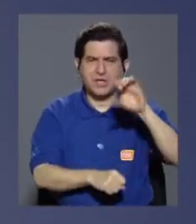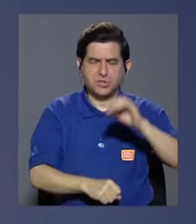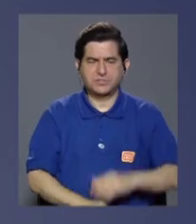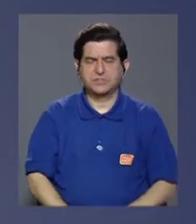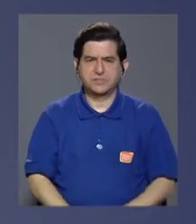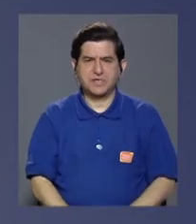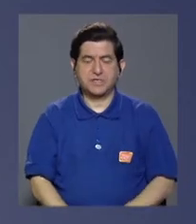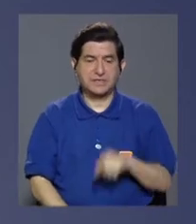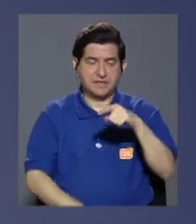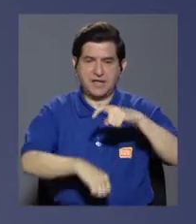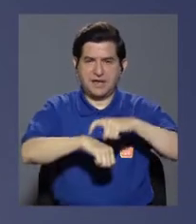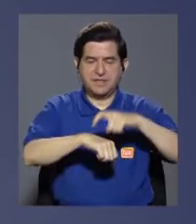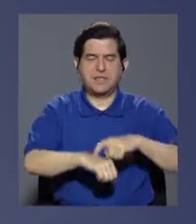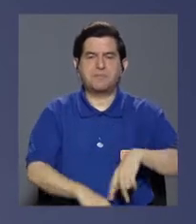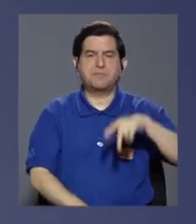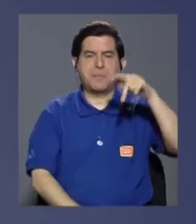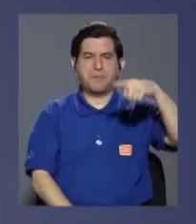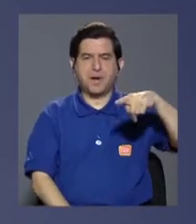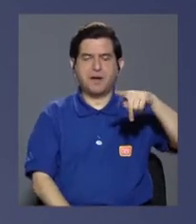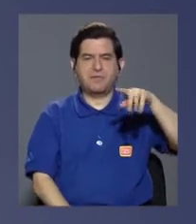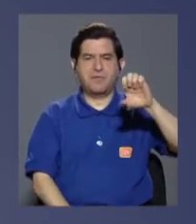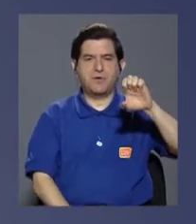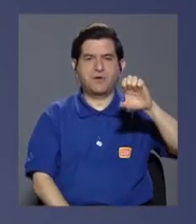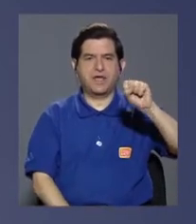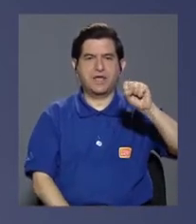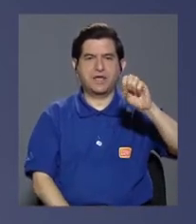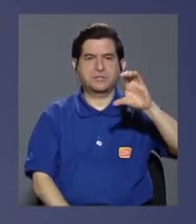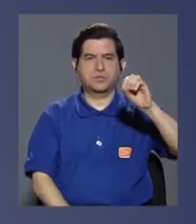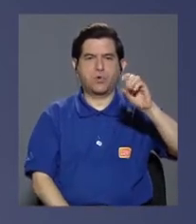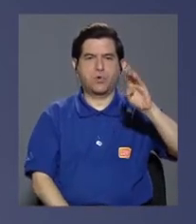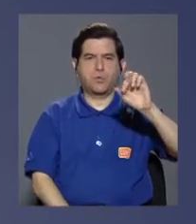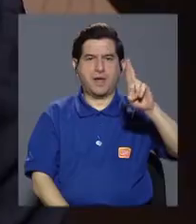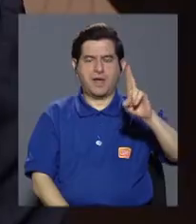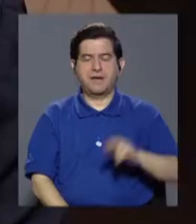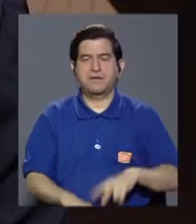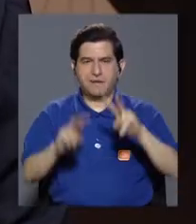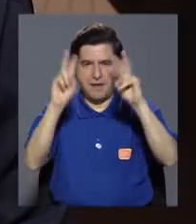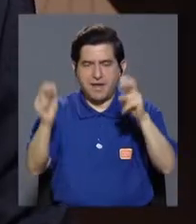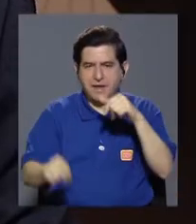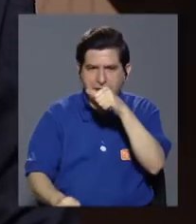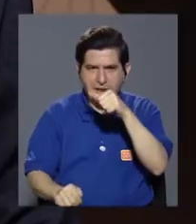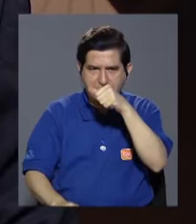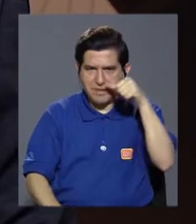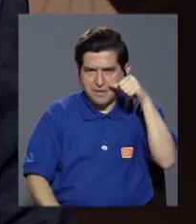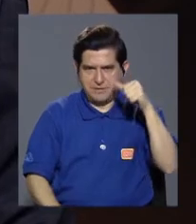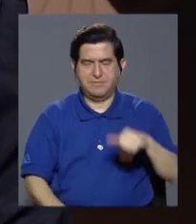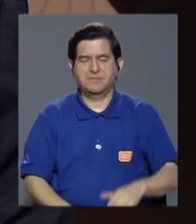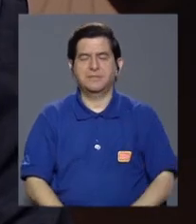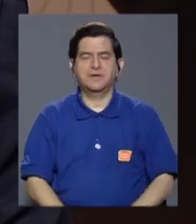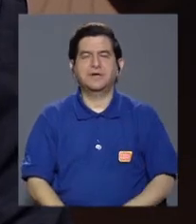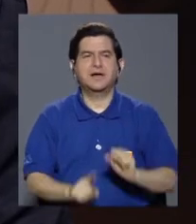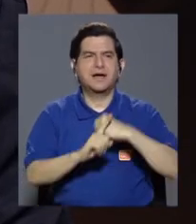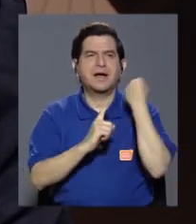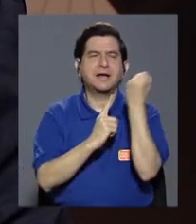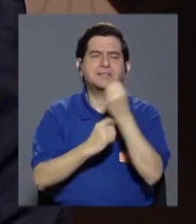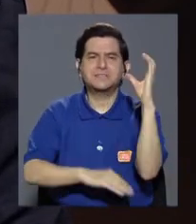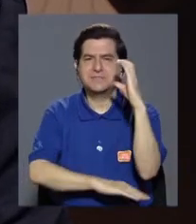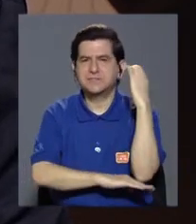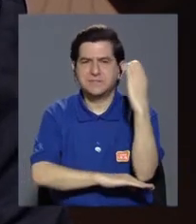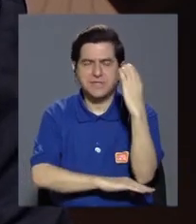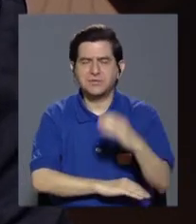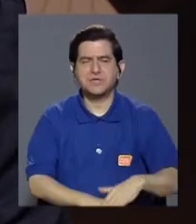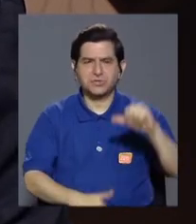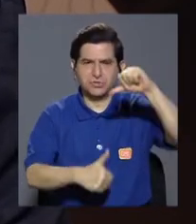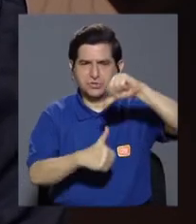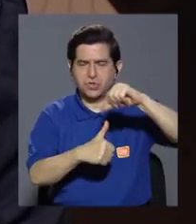todo que de la mano de pablo escobar fue referente en materia de drogas mira la situación de colombia que probablemente